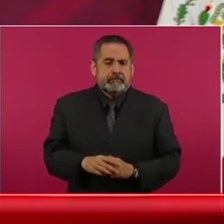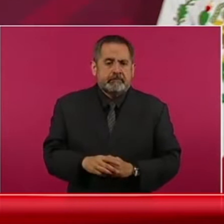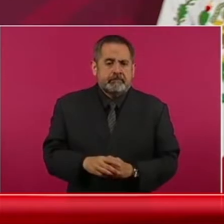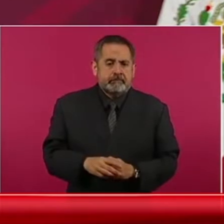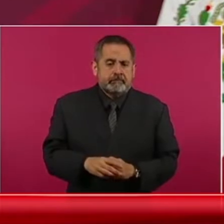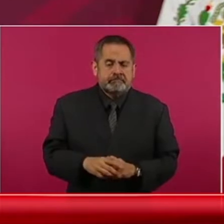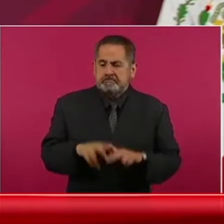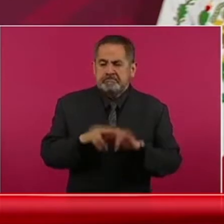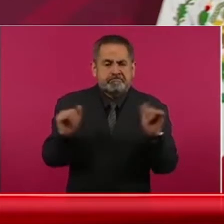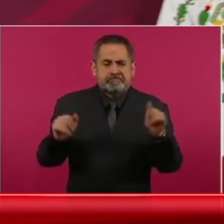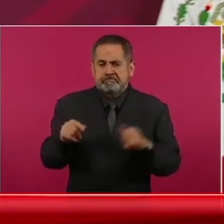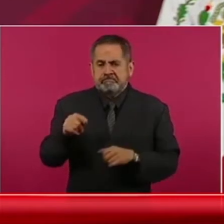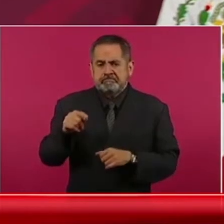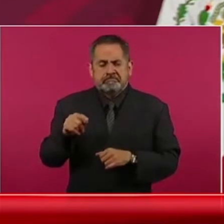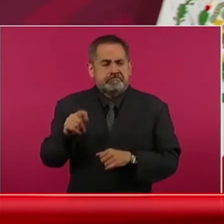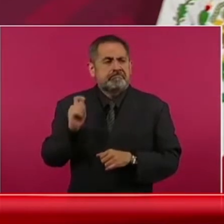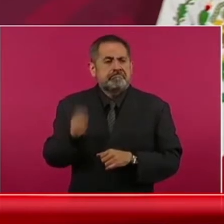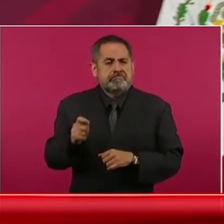ni de